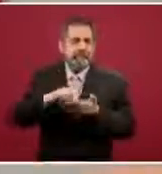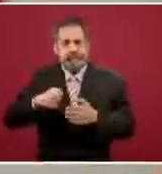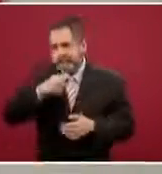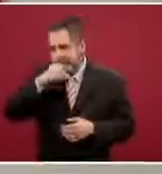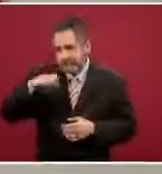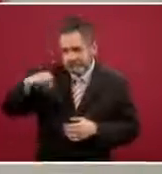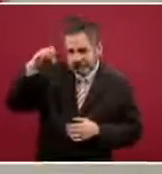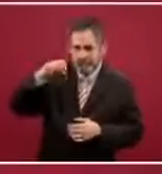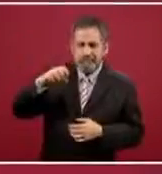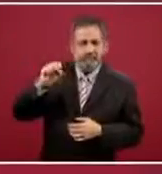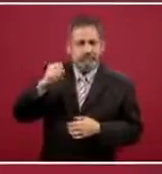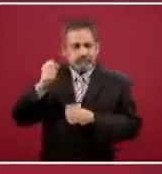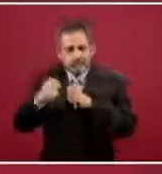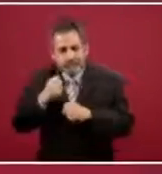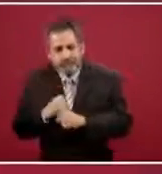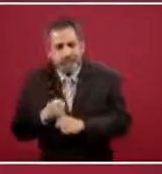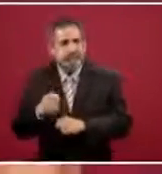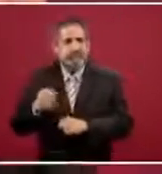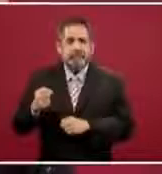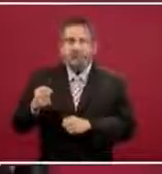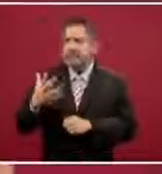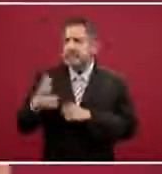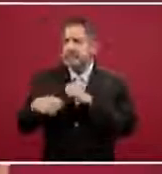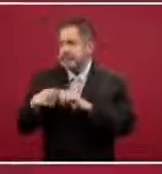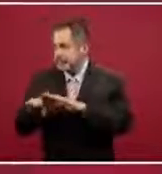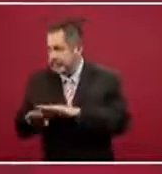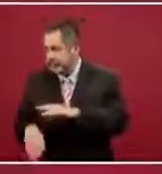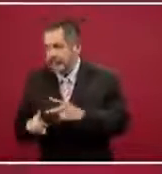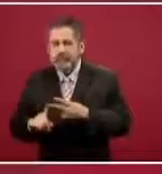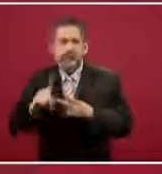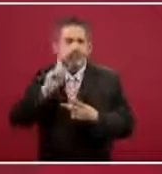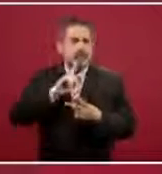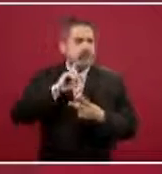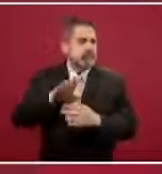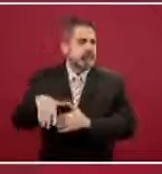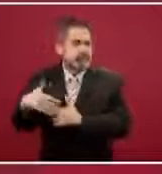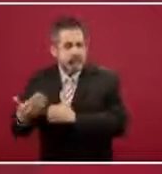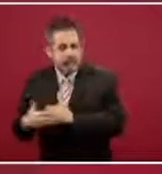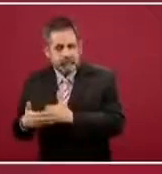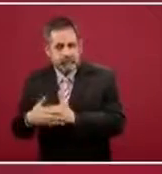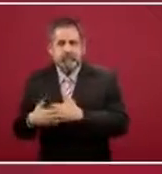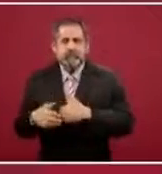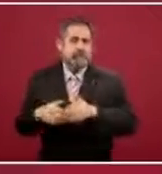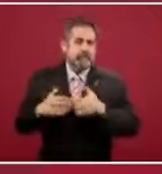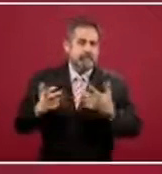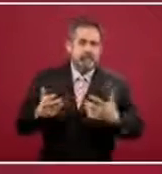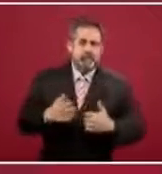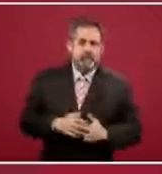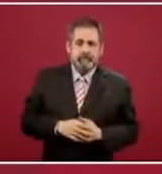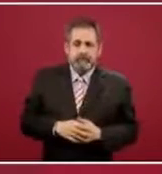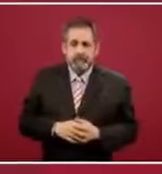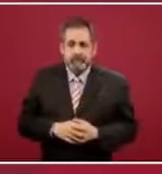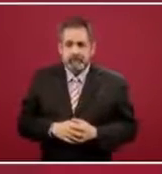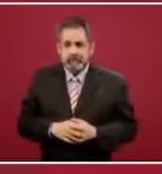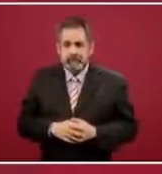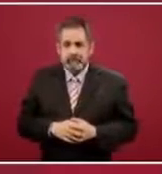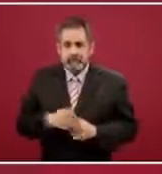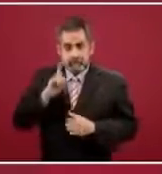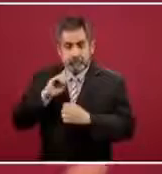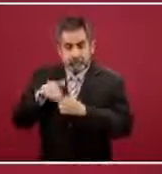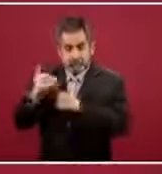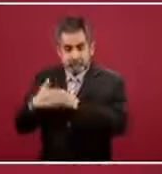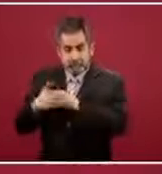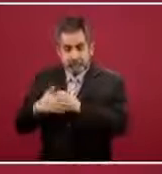mayores de 60 años menores de 5 años mujeres embarazadas mujeres embarazadas mujeres embarazadas